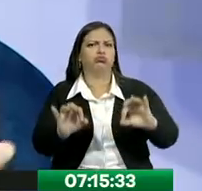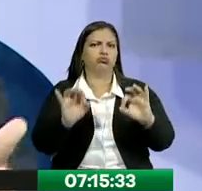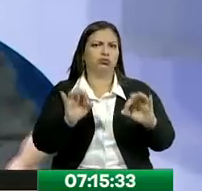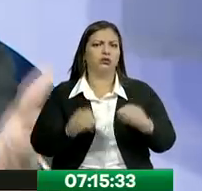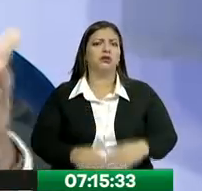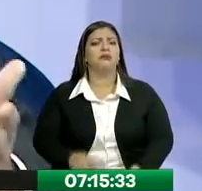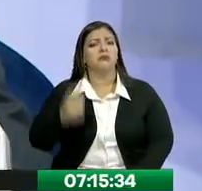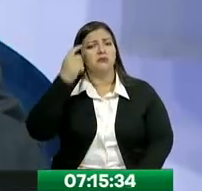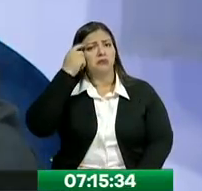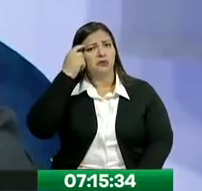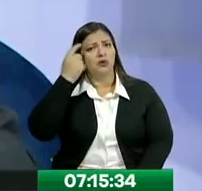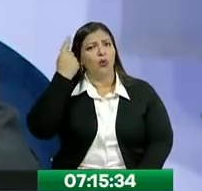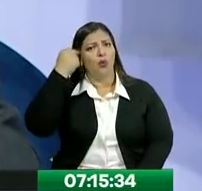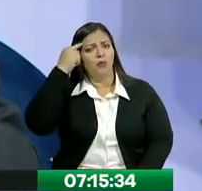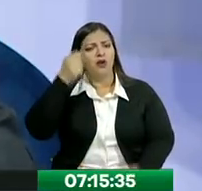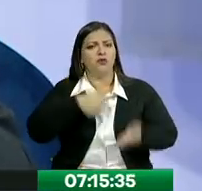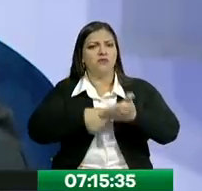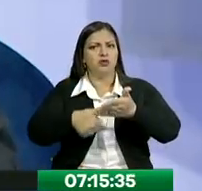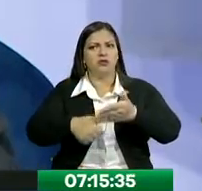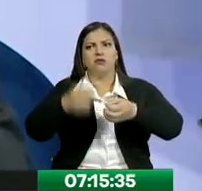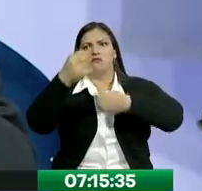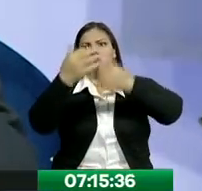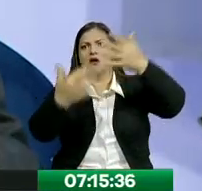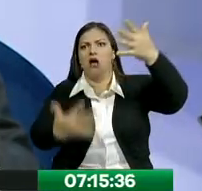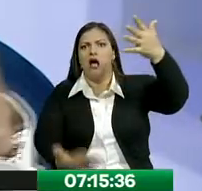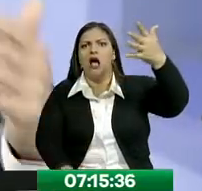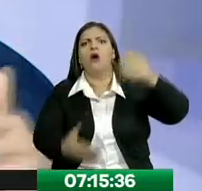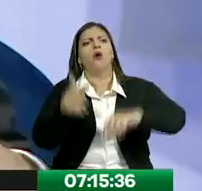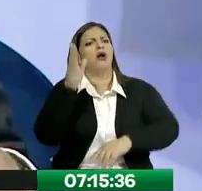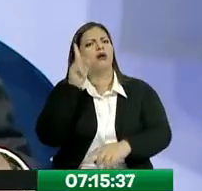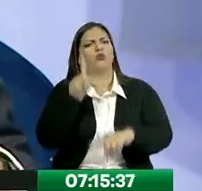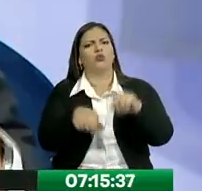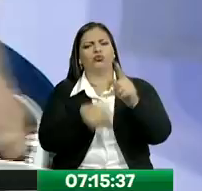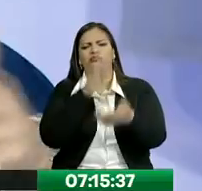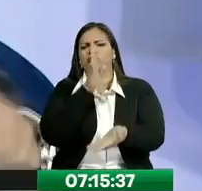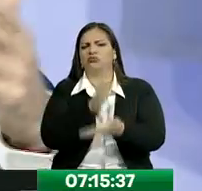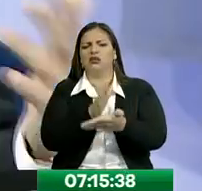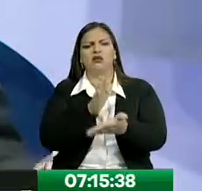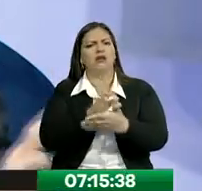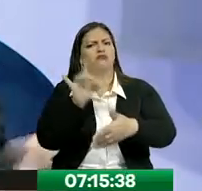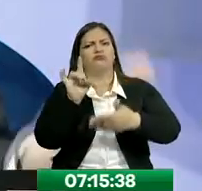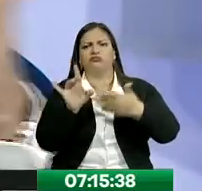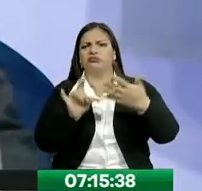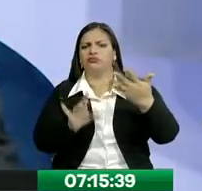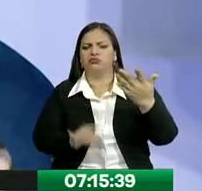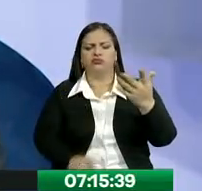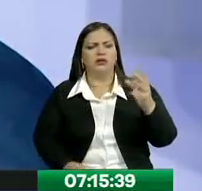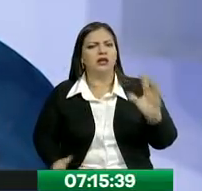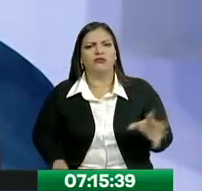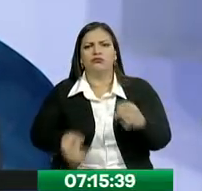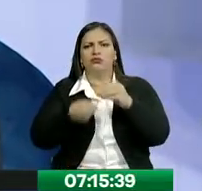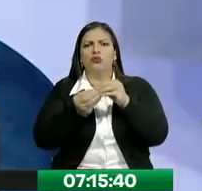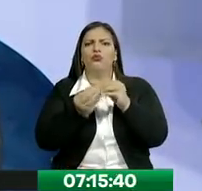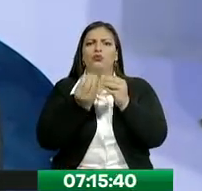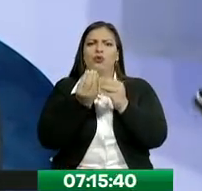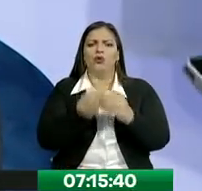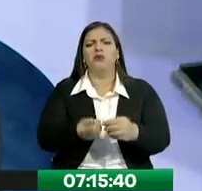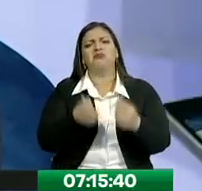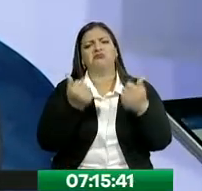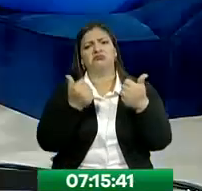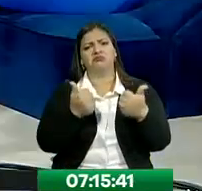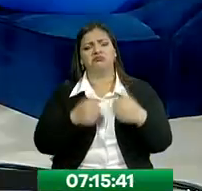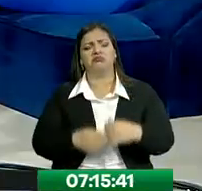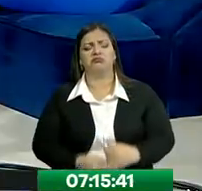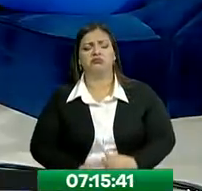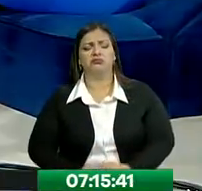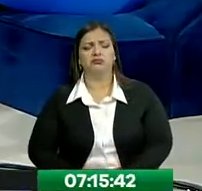Estado y asignándole al sector privado las funciones que antes tuvo el sector público, que nunca las debieron haber tenido. El